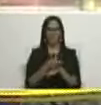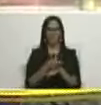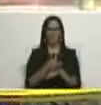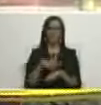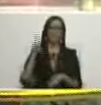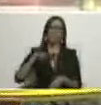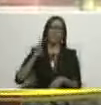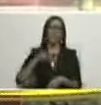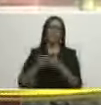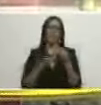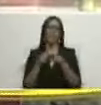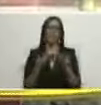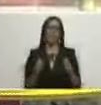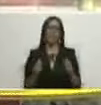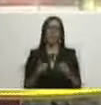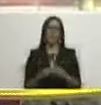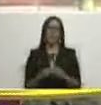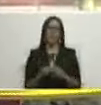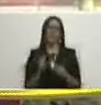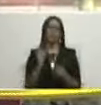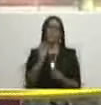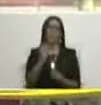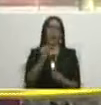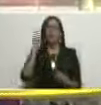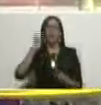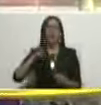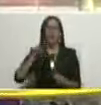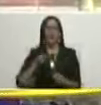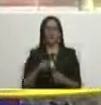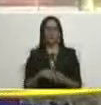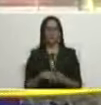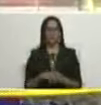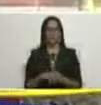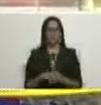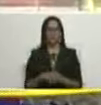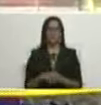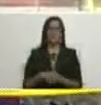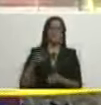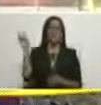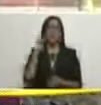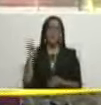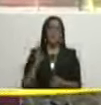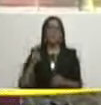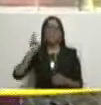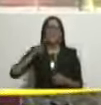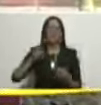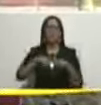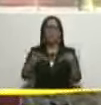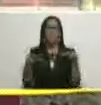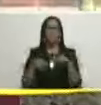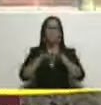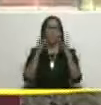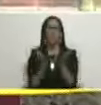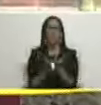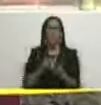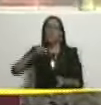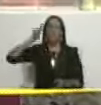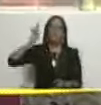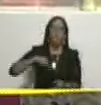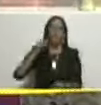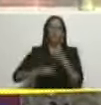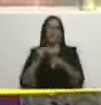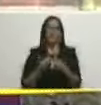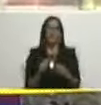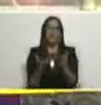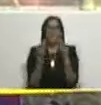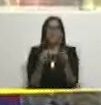Nunca se había hecho tanto con tan poco. Nunca. Ni en Venezuela ni en ningún lugar del mundo. Nunca se había hecho tanto